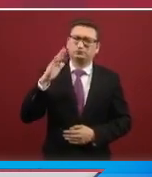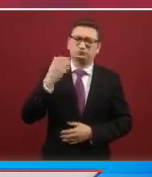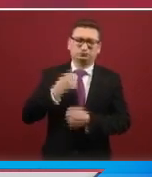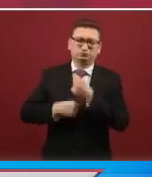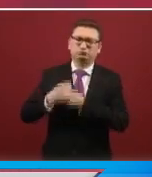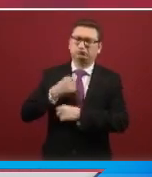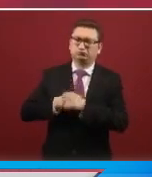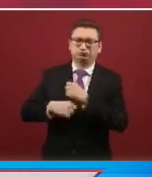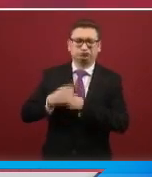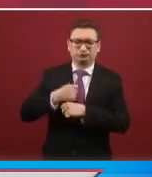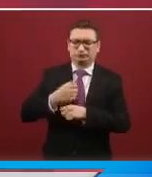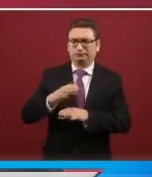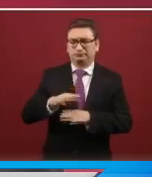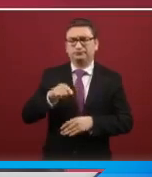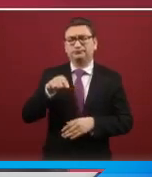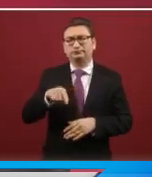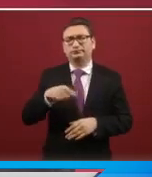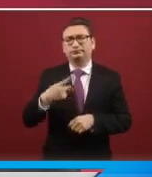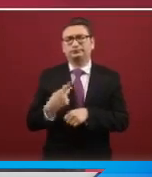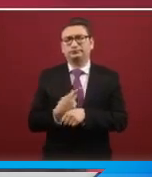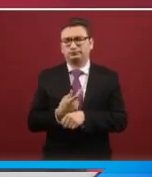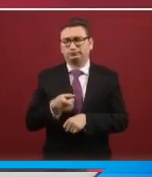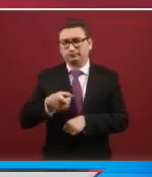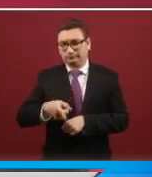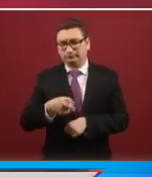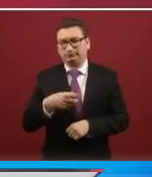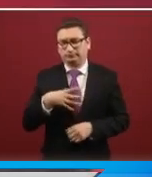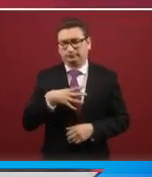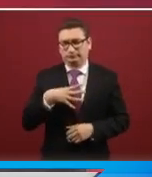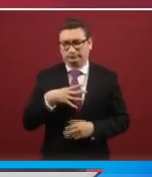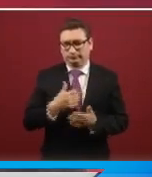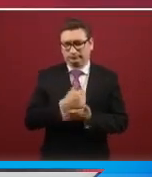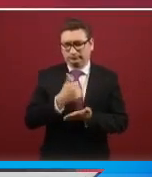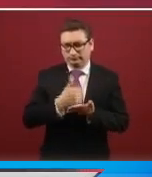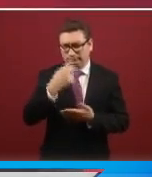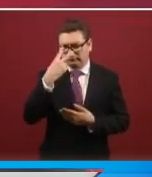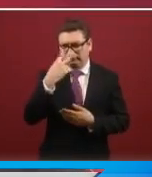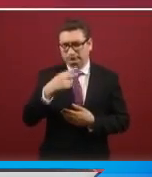estuvo bajo control la